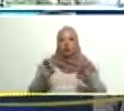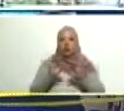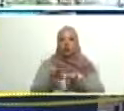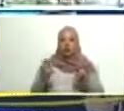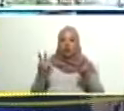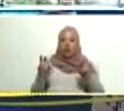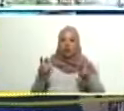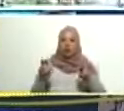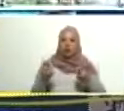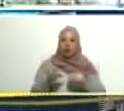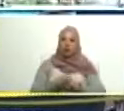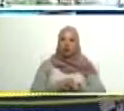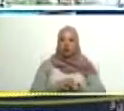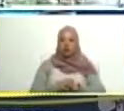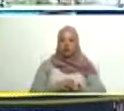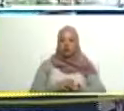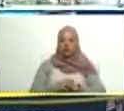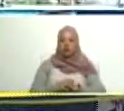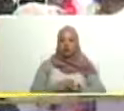innovadores.